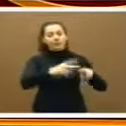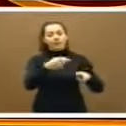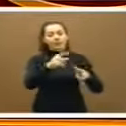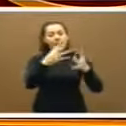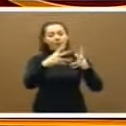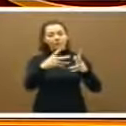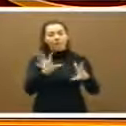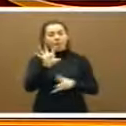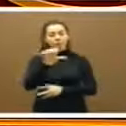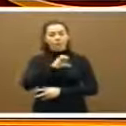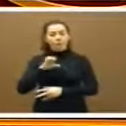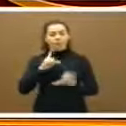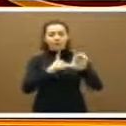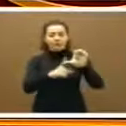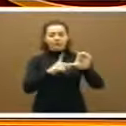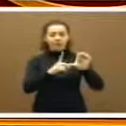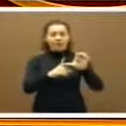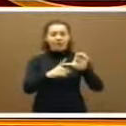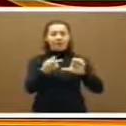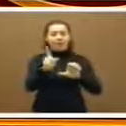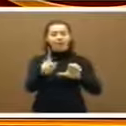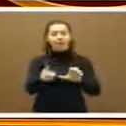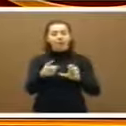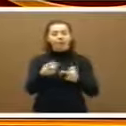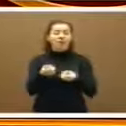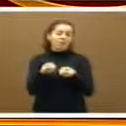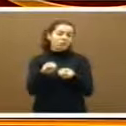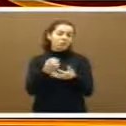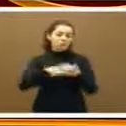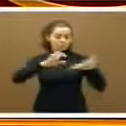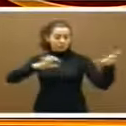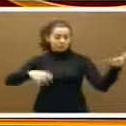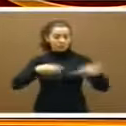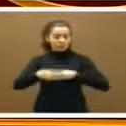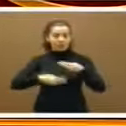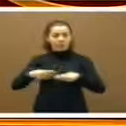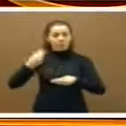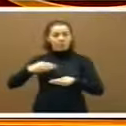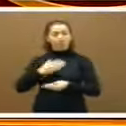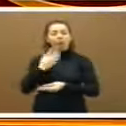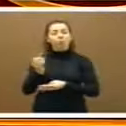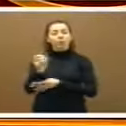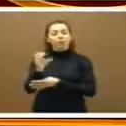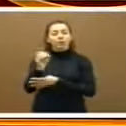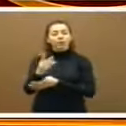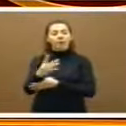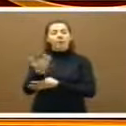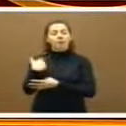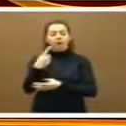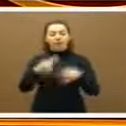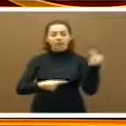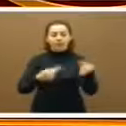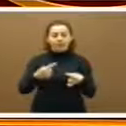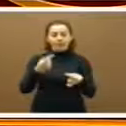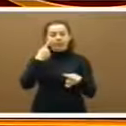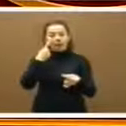Comunidad Autónoma de Extremadura, así como el informe elaborado por la ponencia. Una vez debatidas y votadas todas las enmiendas formuladas al mismo,